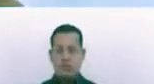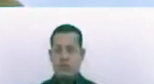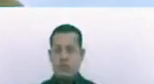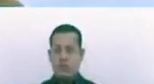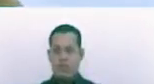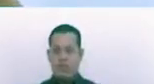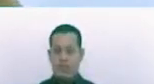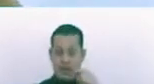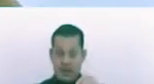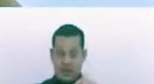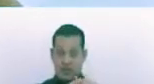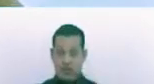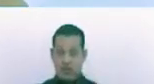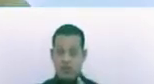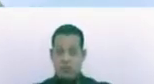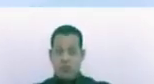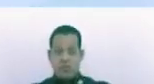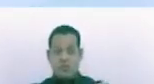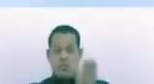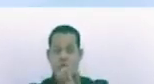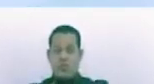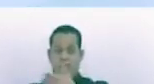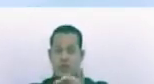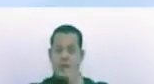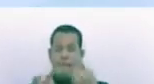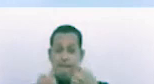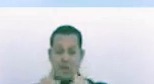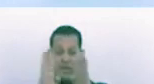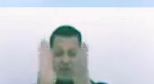Y esa es la que les transmití. Pero fíjense que